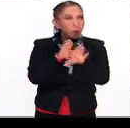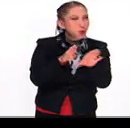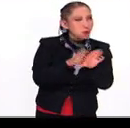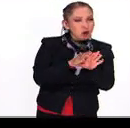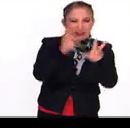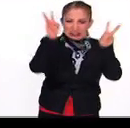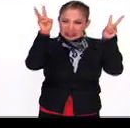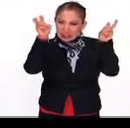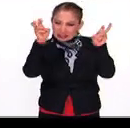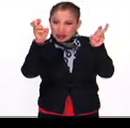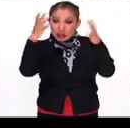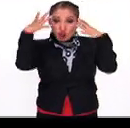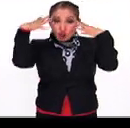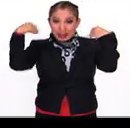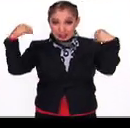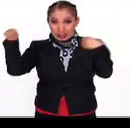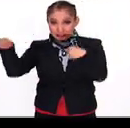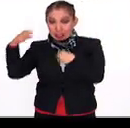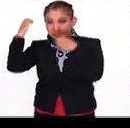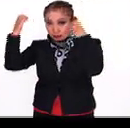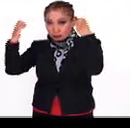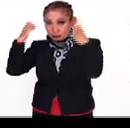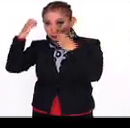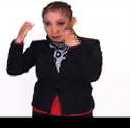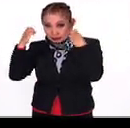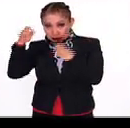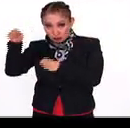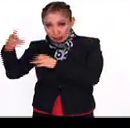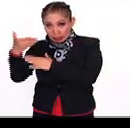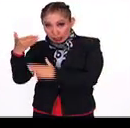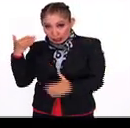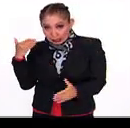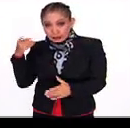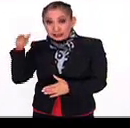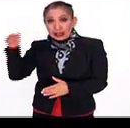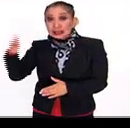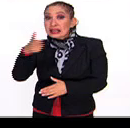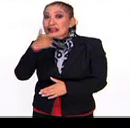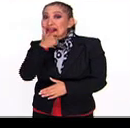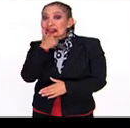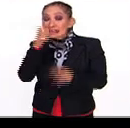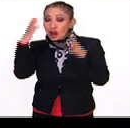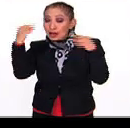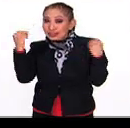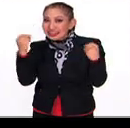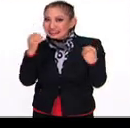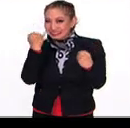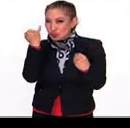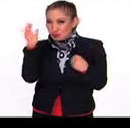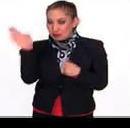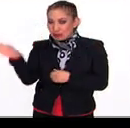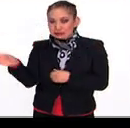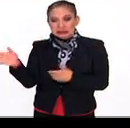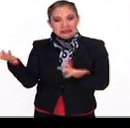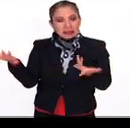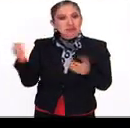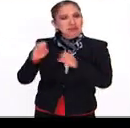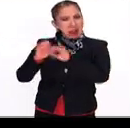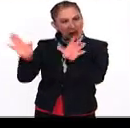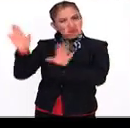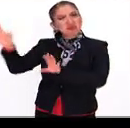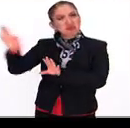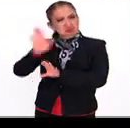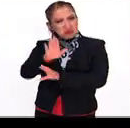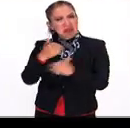el título en holandés, esta exposición va a ir a Maastricht, y en inglés resultó más claro.